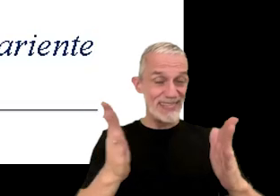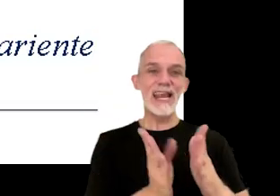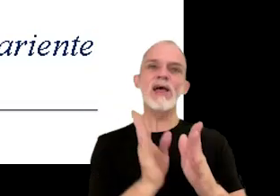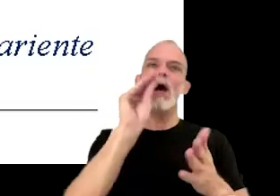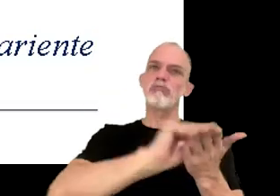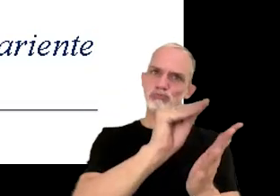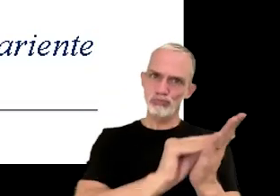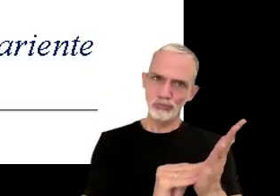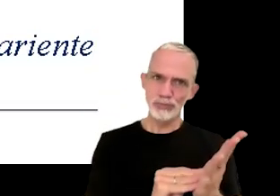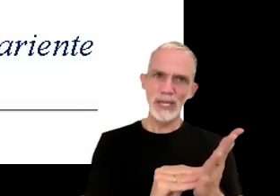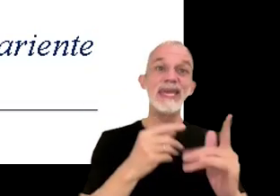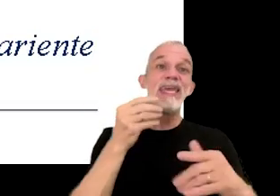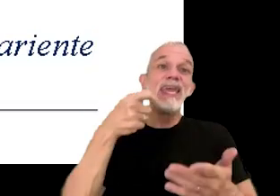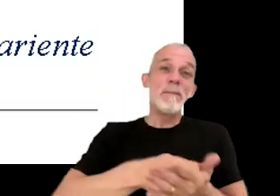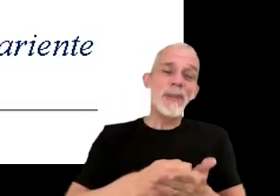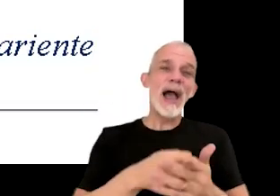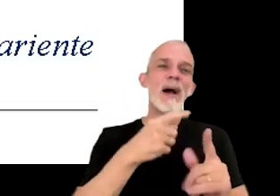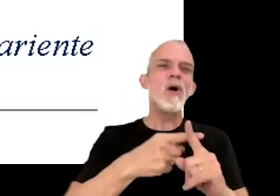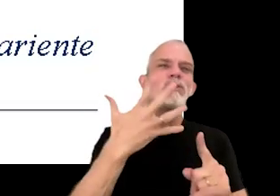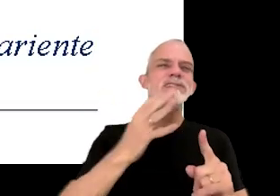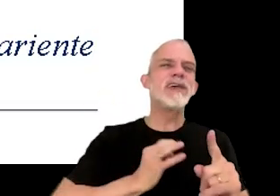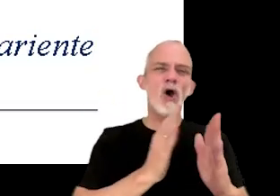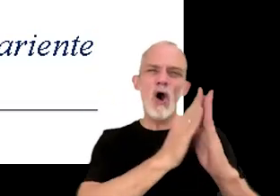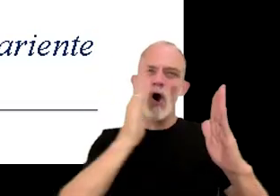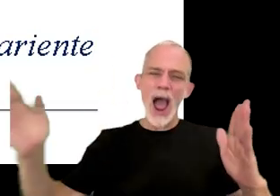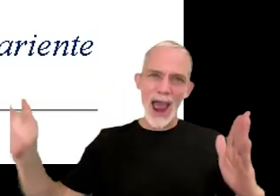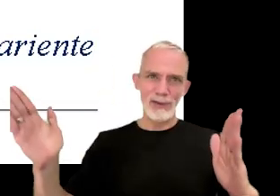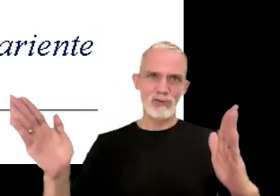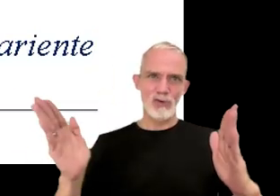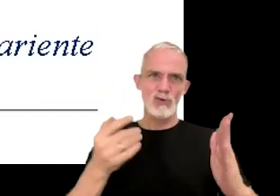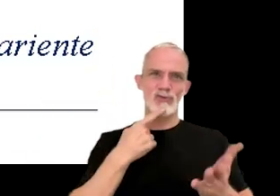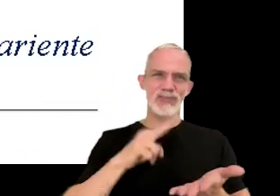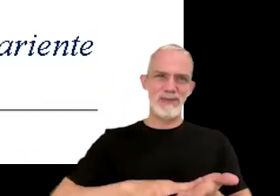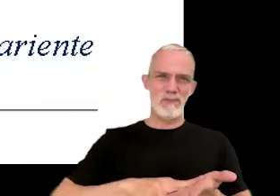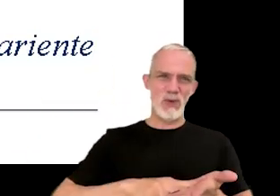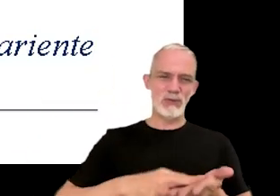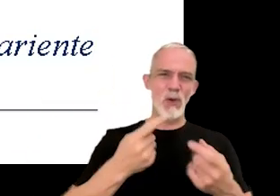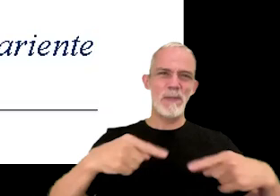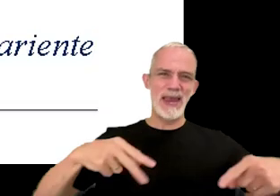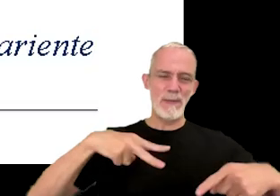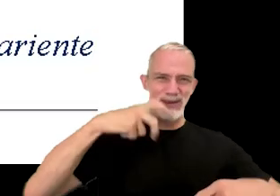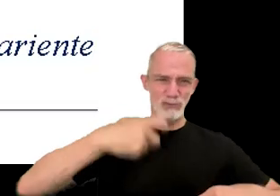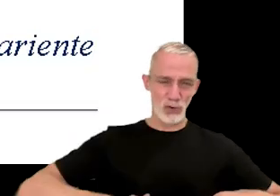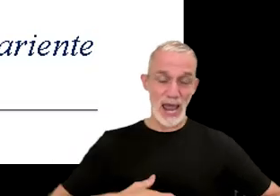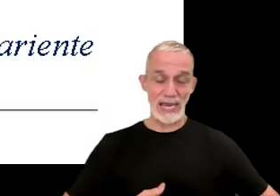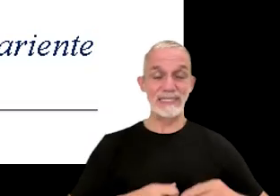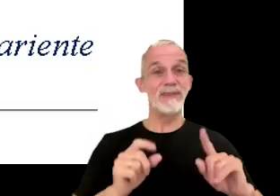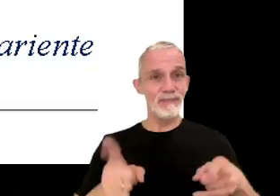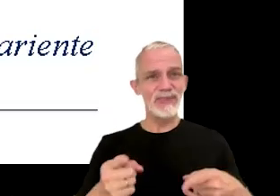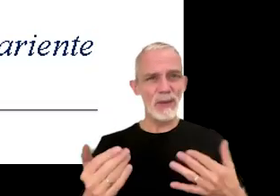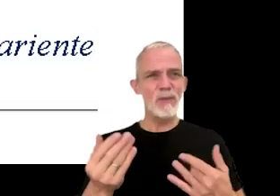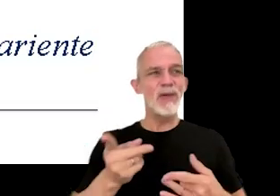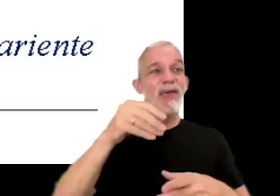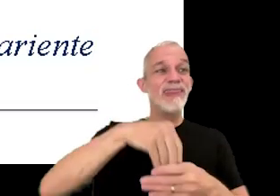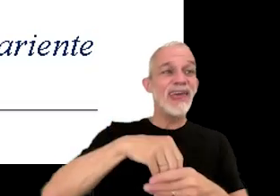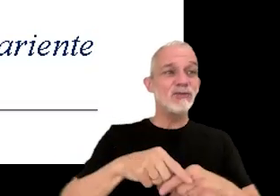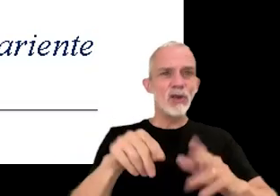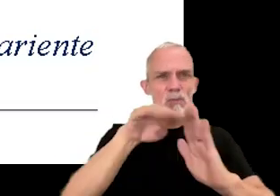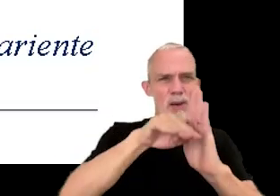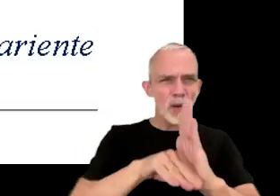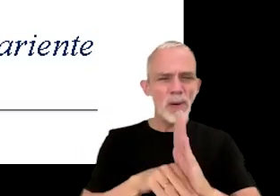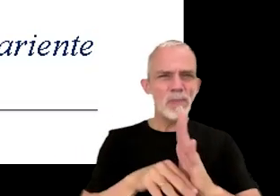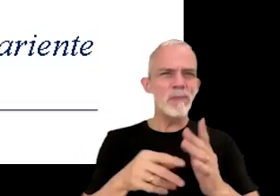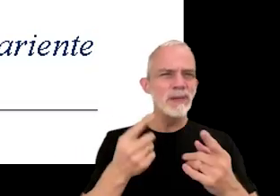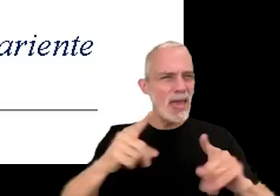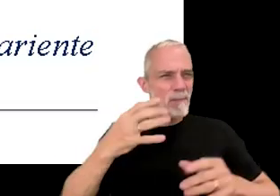por 5 años el importe de bienes personales, habilitando también dentro de este régimen